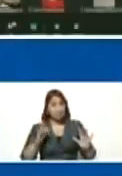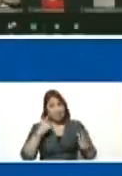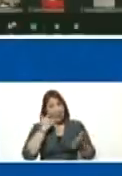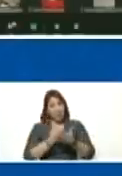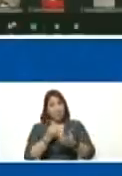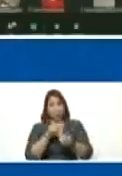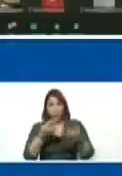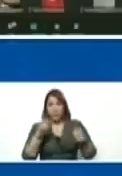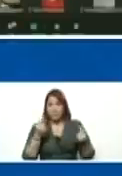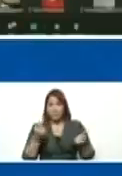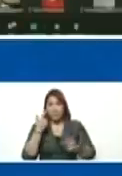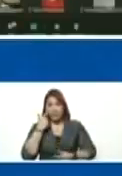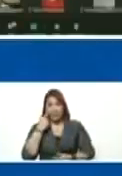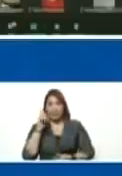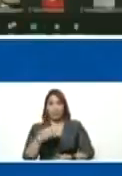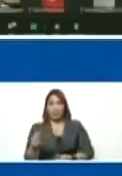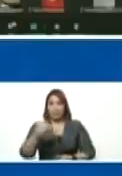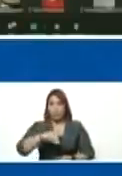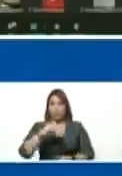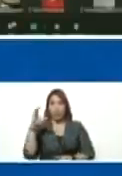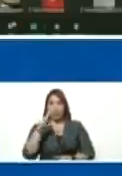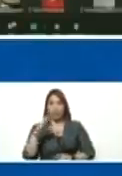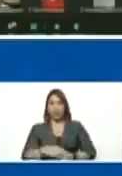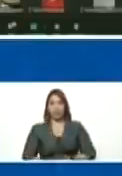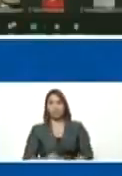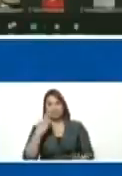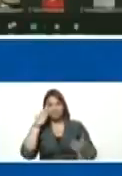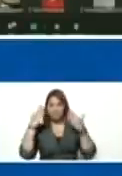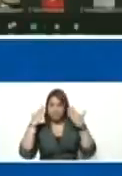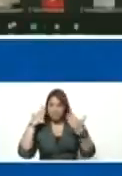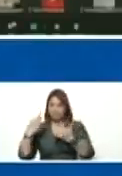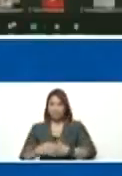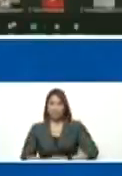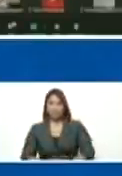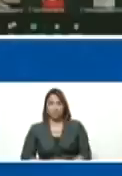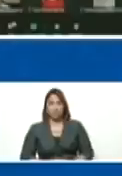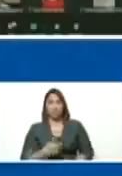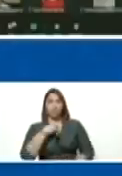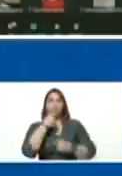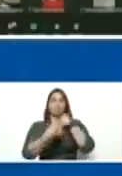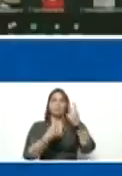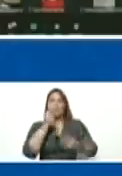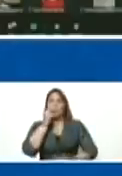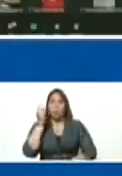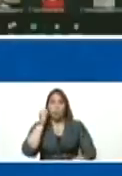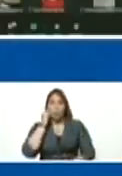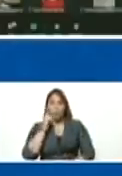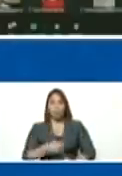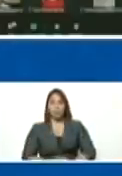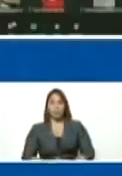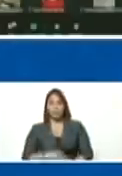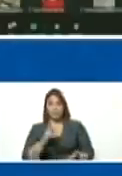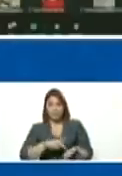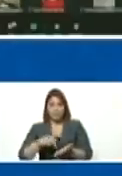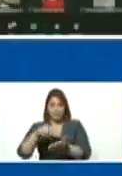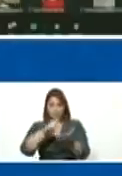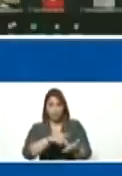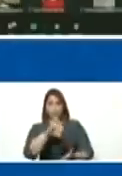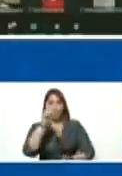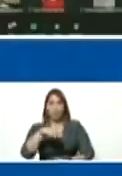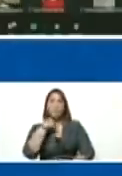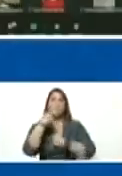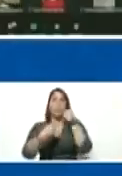ustedes. Incluyendo Caracas, mi saludo a los delegados que están presenciales, a los delegados que